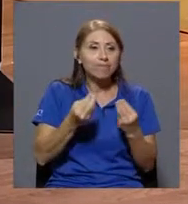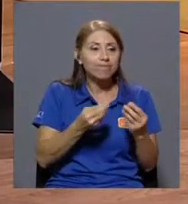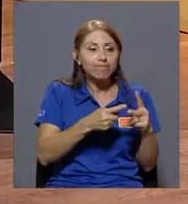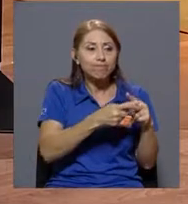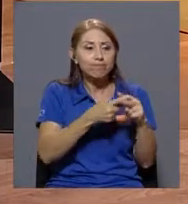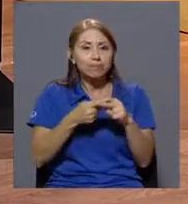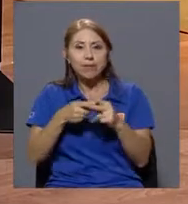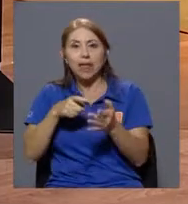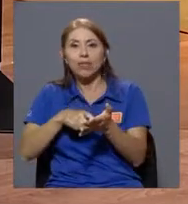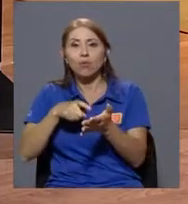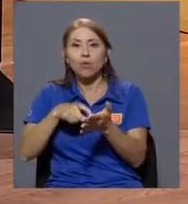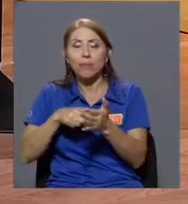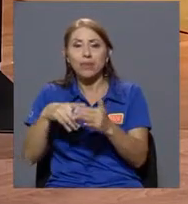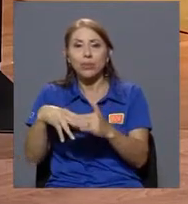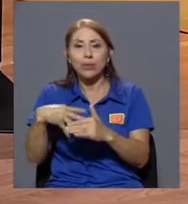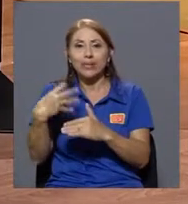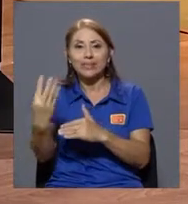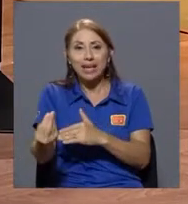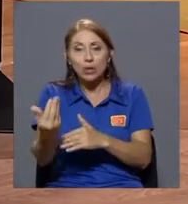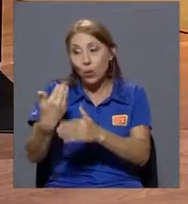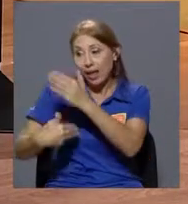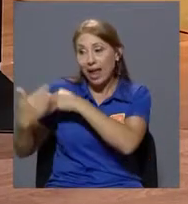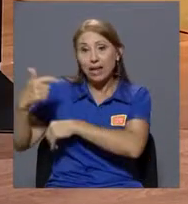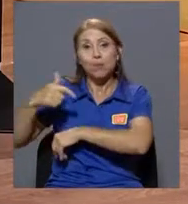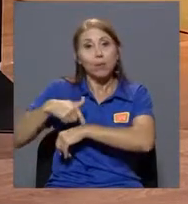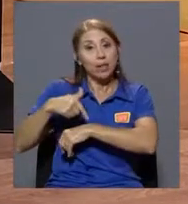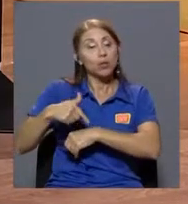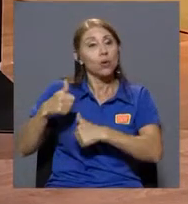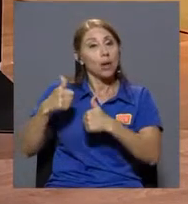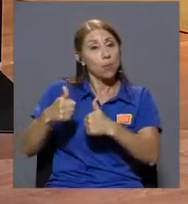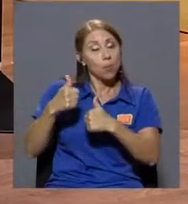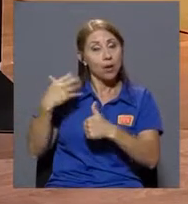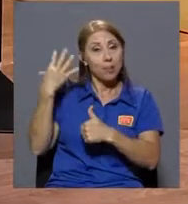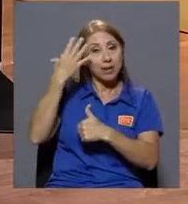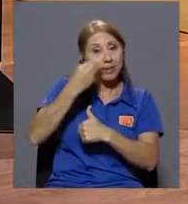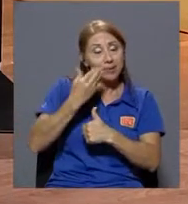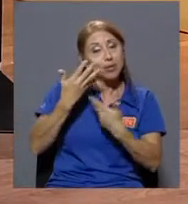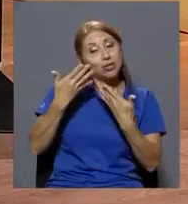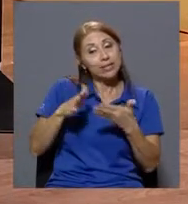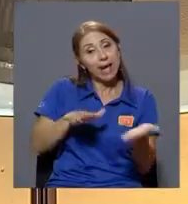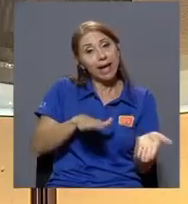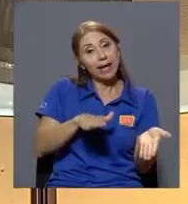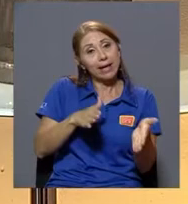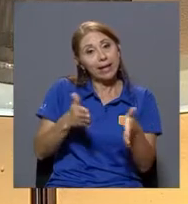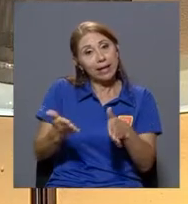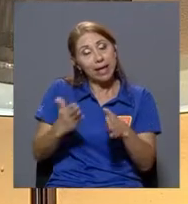externo que en ese momento era muy atractivo, y en paz descanse don Edgar Ayales,